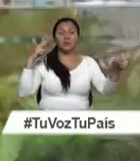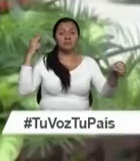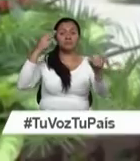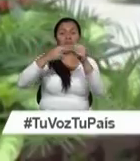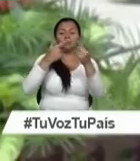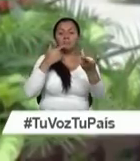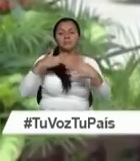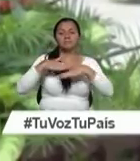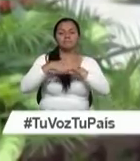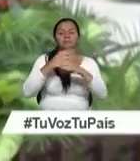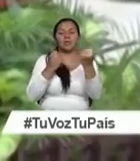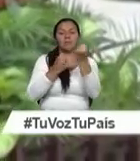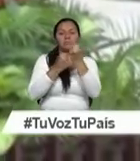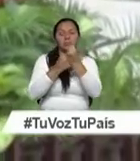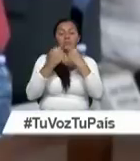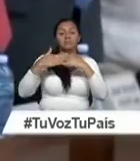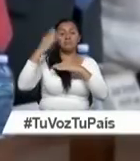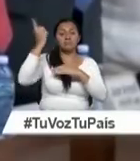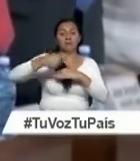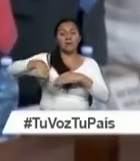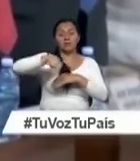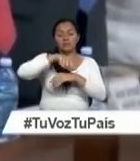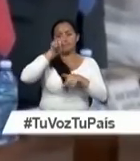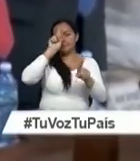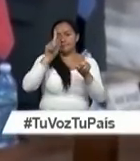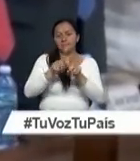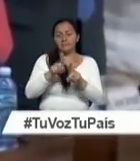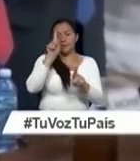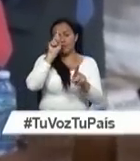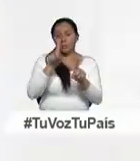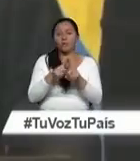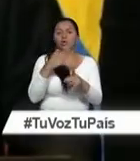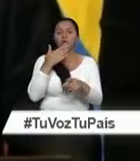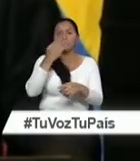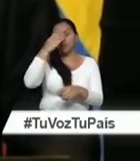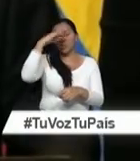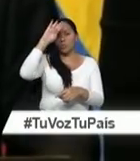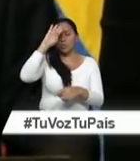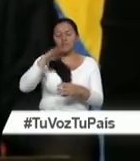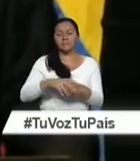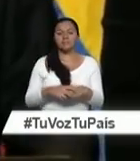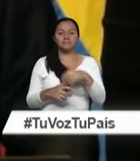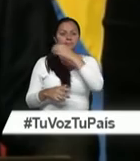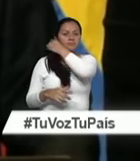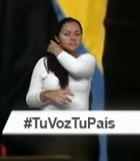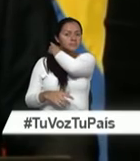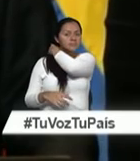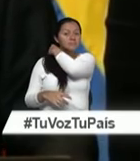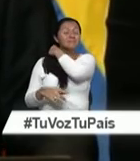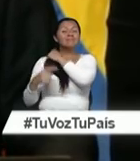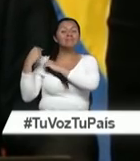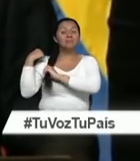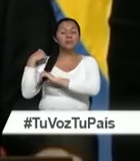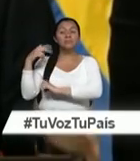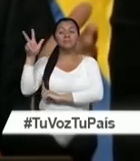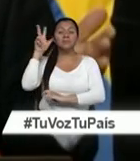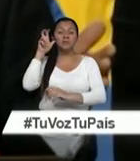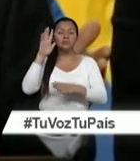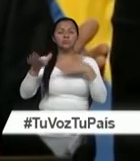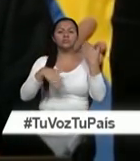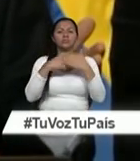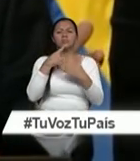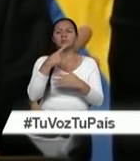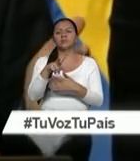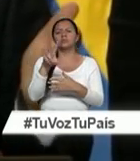redes de apoyo, la mayoría de ellos de acuerdo con los pactos en Cuba. Escucho a los que dijeron no. Y